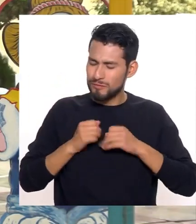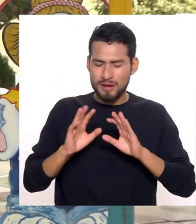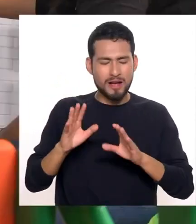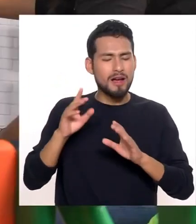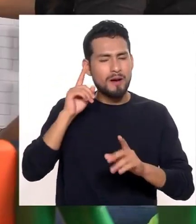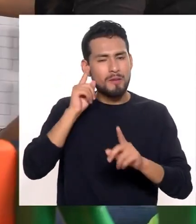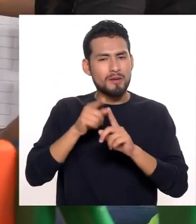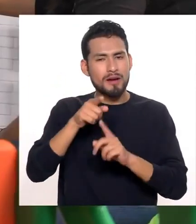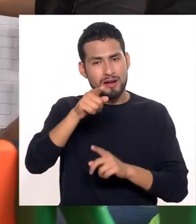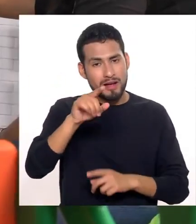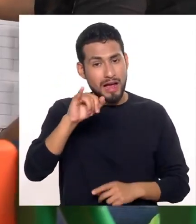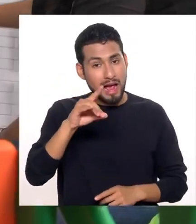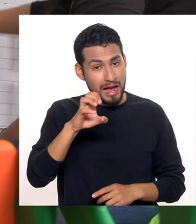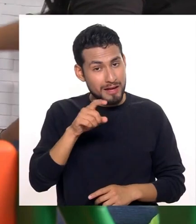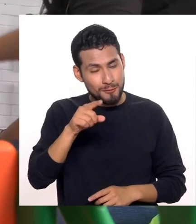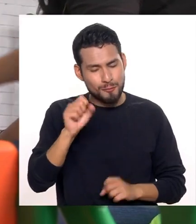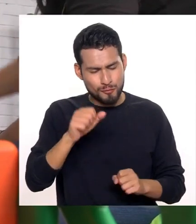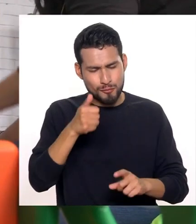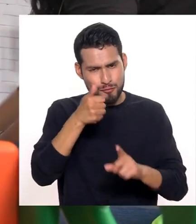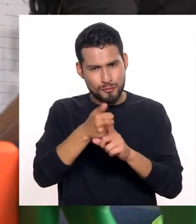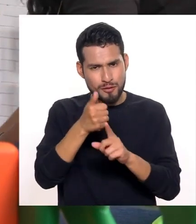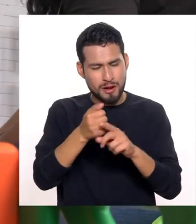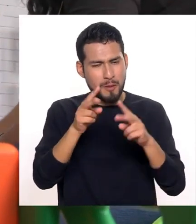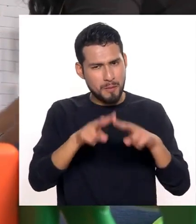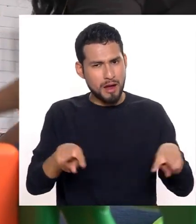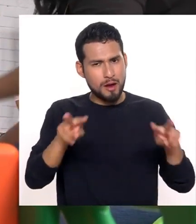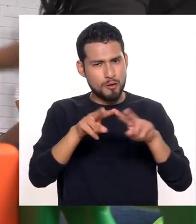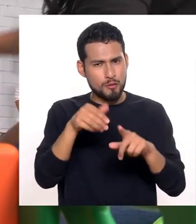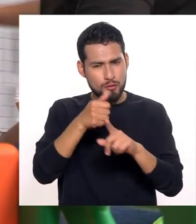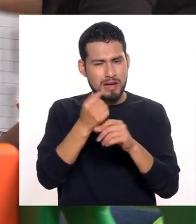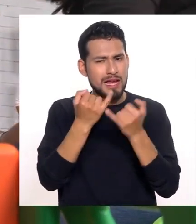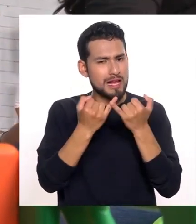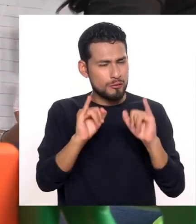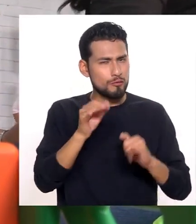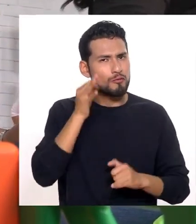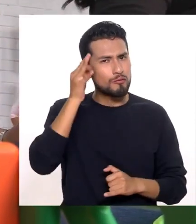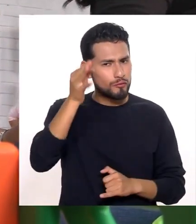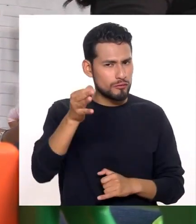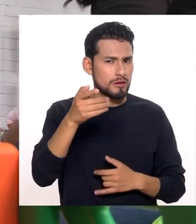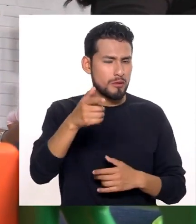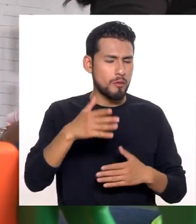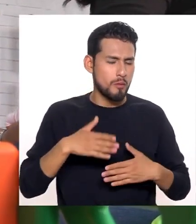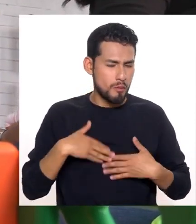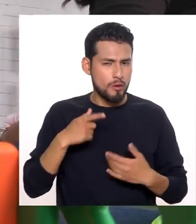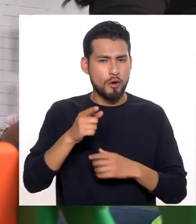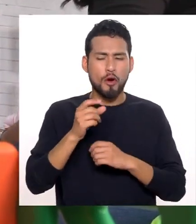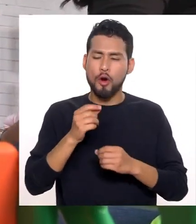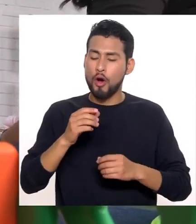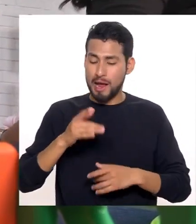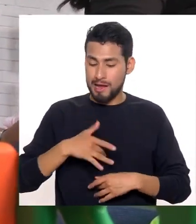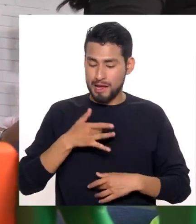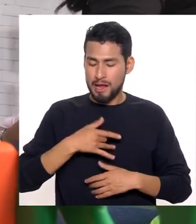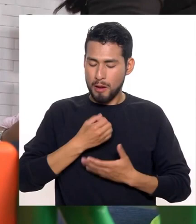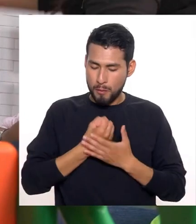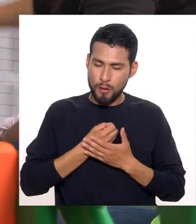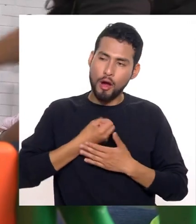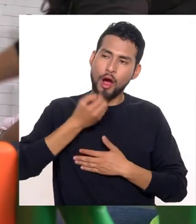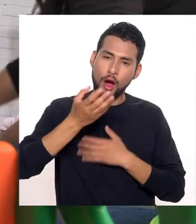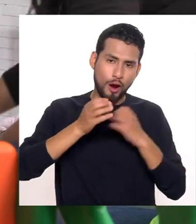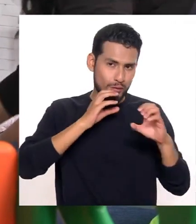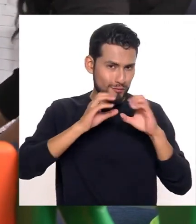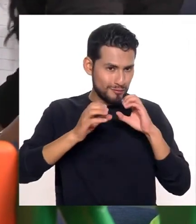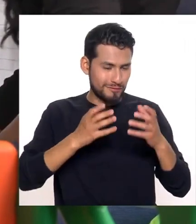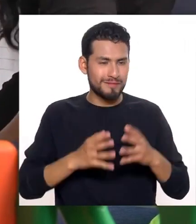de mí, para que tú puedas valerte por ti misma en un futuro, puedas comunicar lo que sientes,